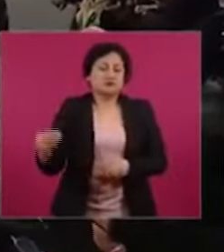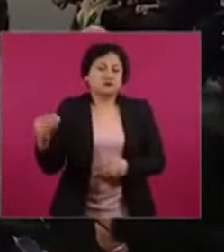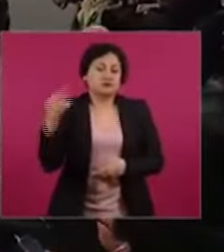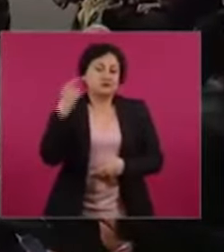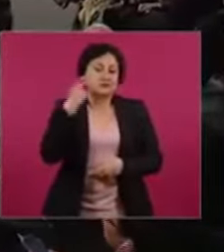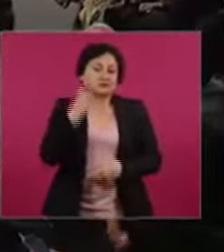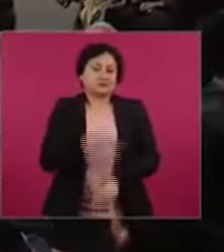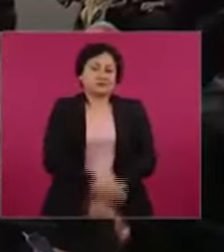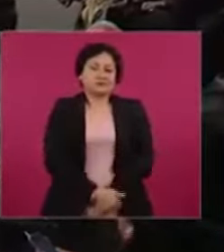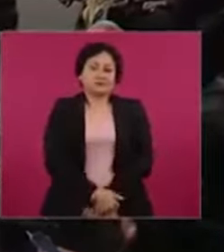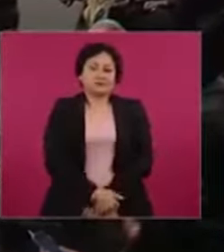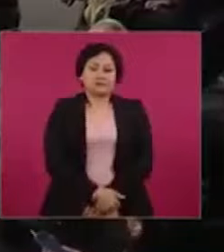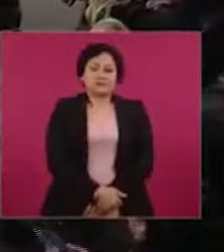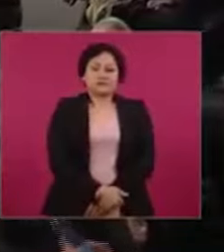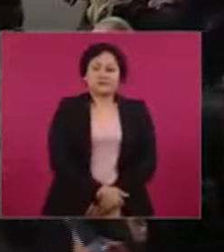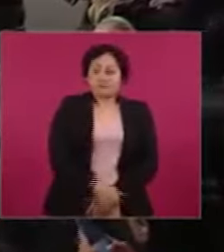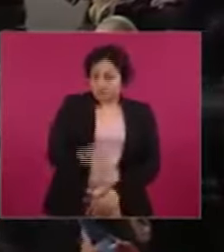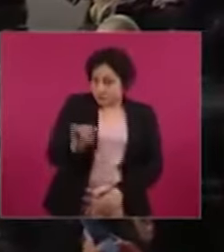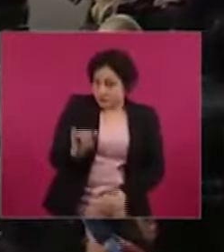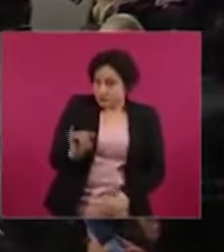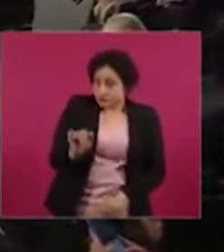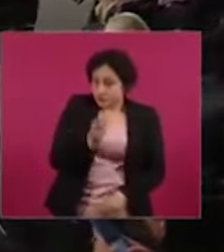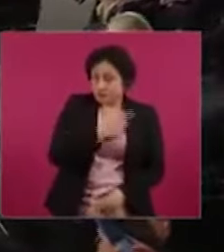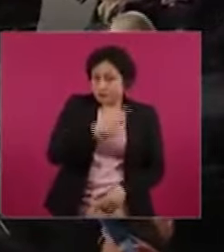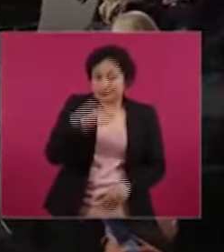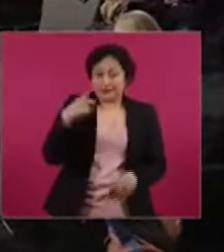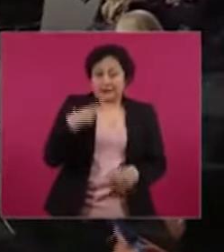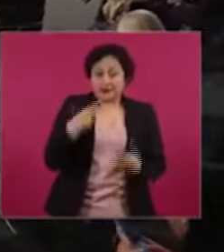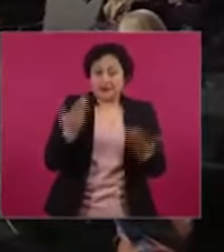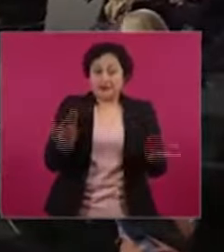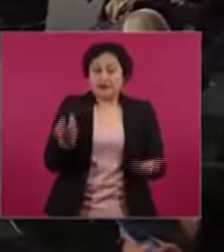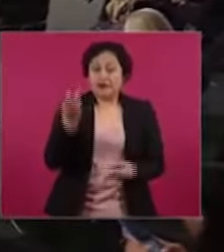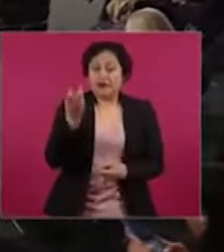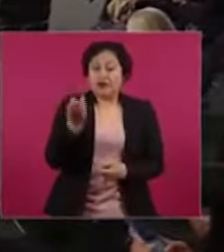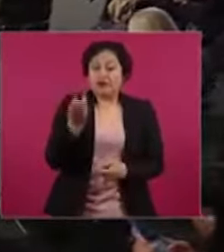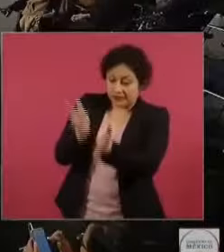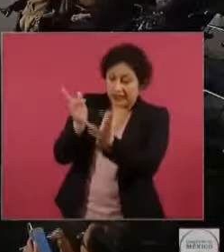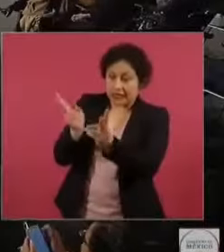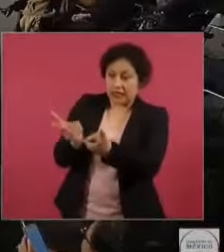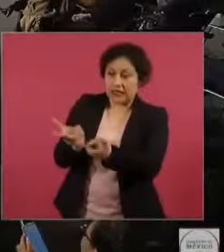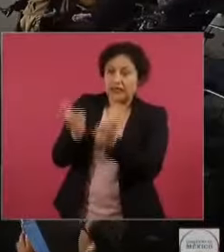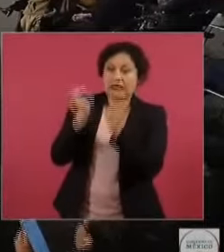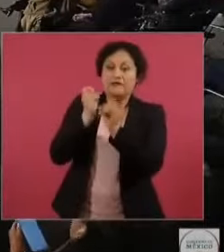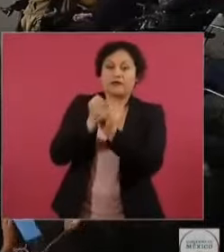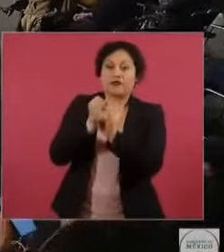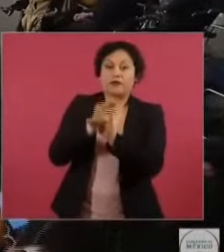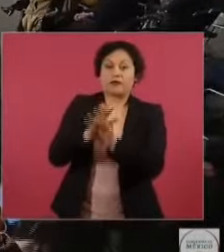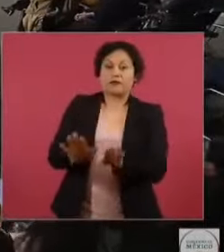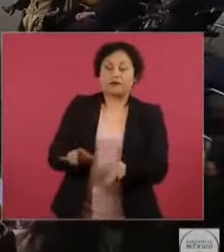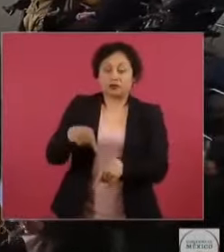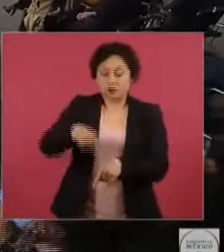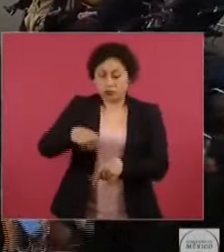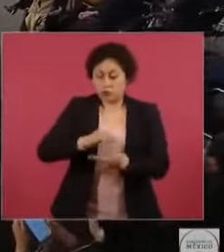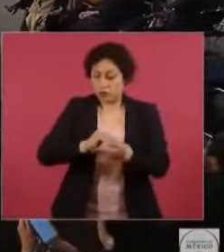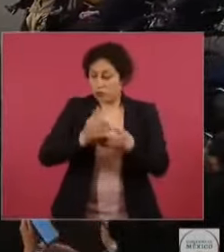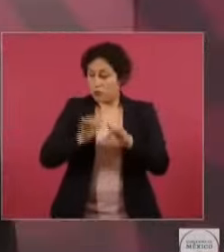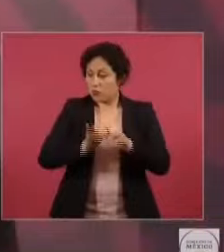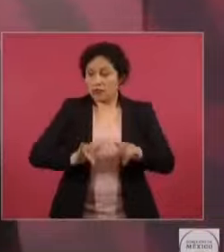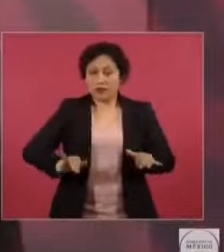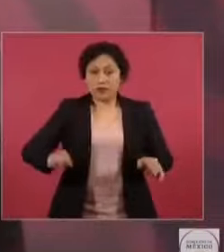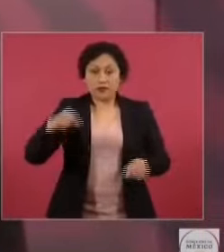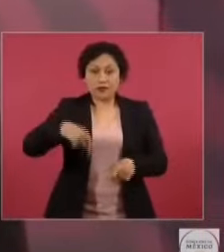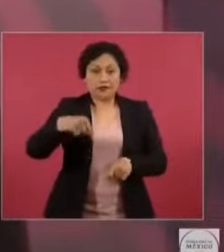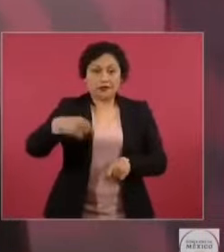Facebook o en sus propias plataformas no le dejan de aparecer zapatitos de bebés o ropita para bebé o carreolas, todo eso evidentemente es efecto de